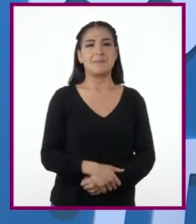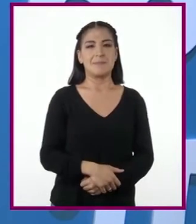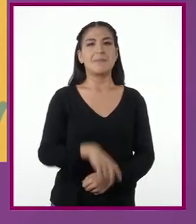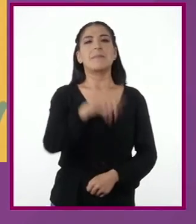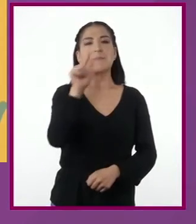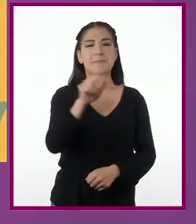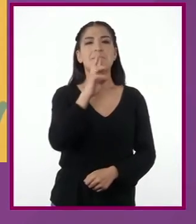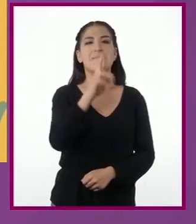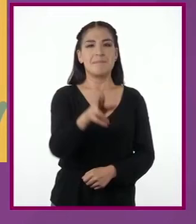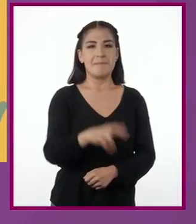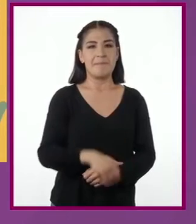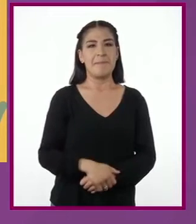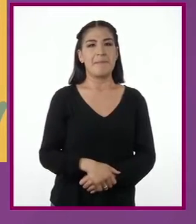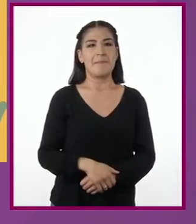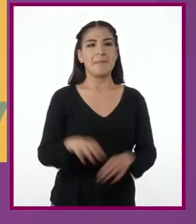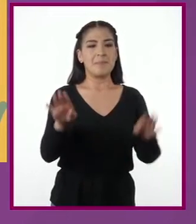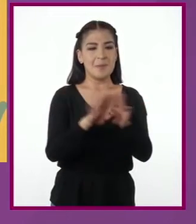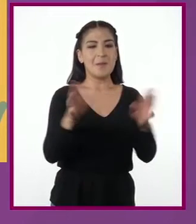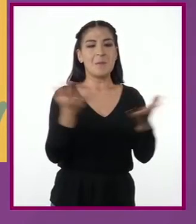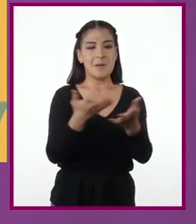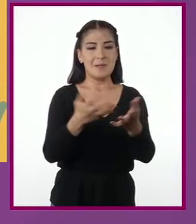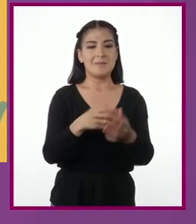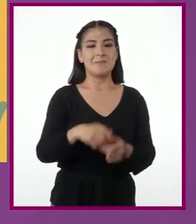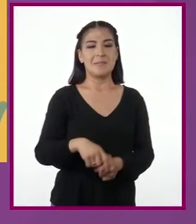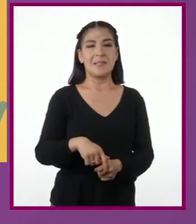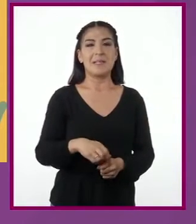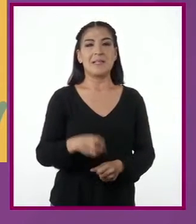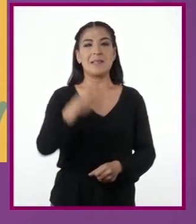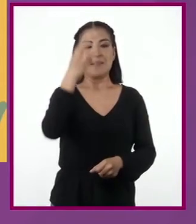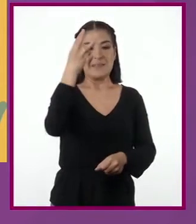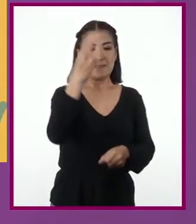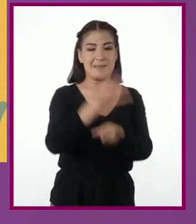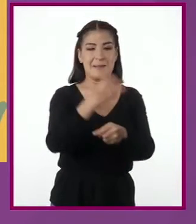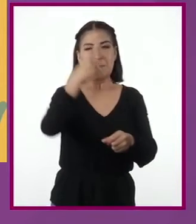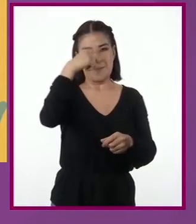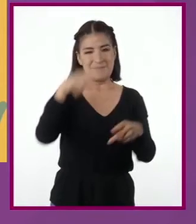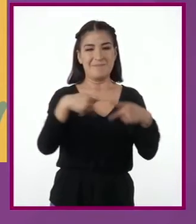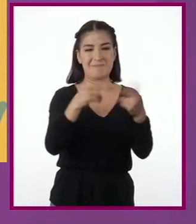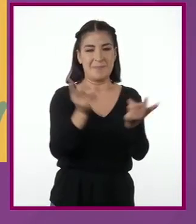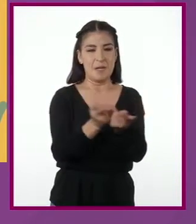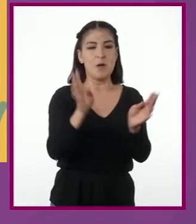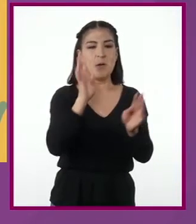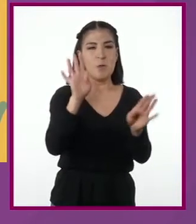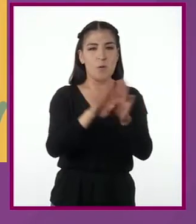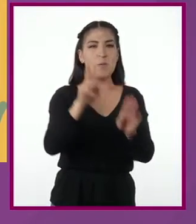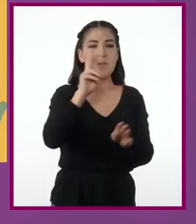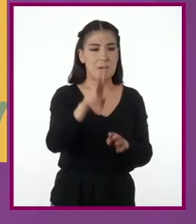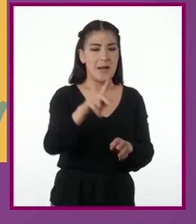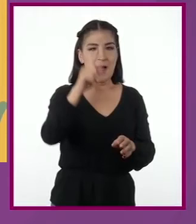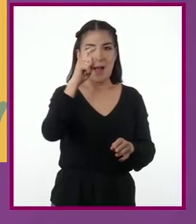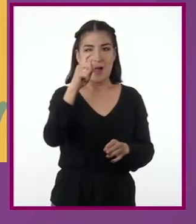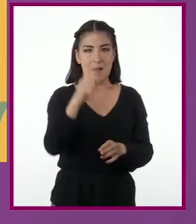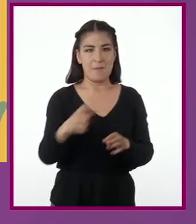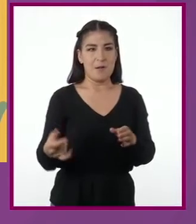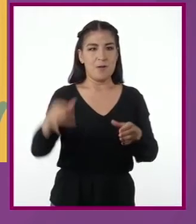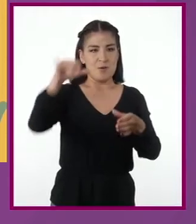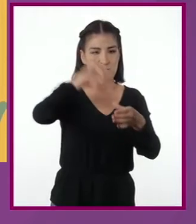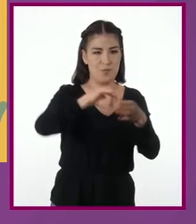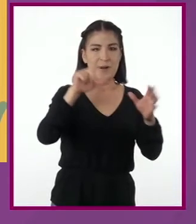ejercicio. Para cocinar un platillo se requiere la mitad de una botella de 3/4 de litro de